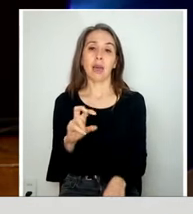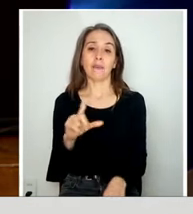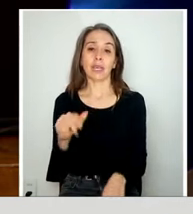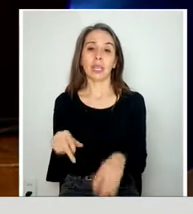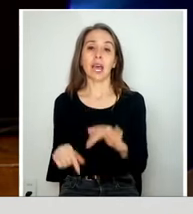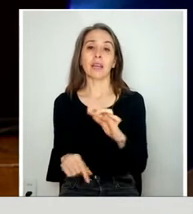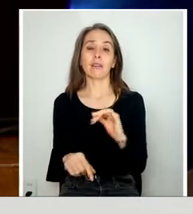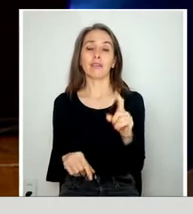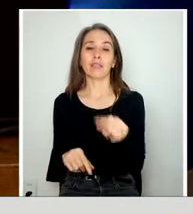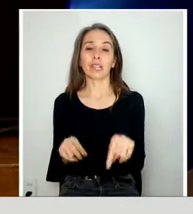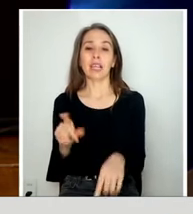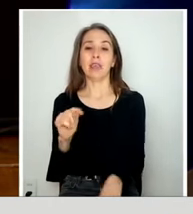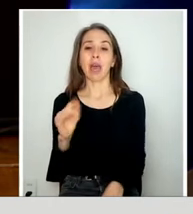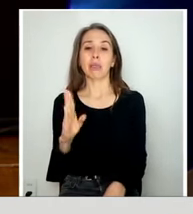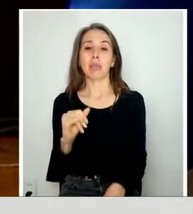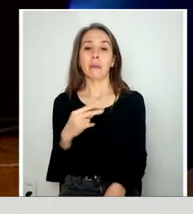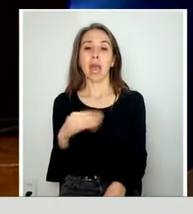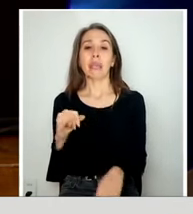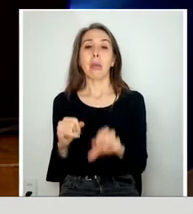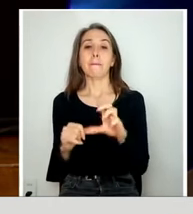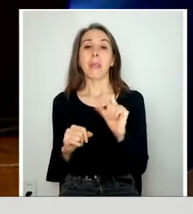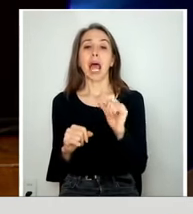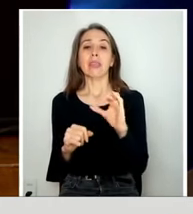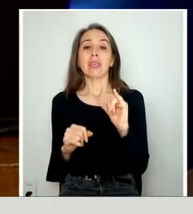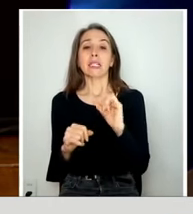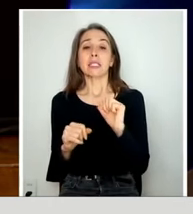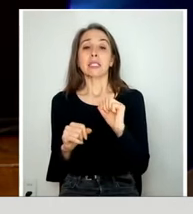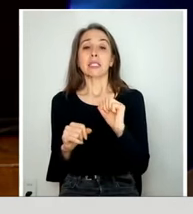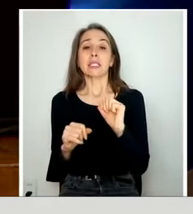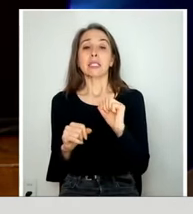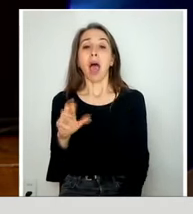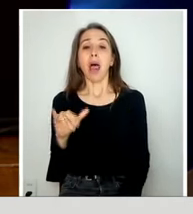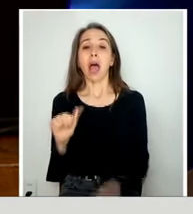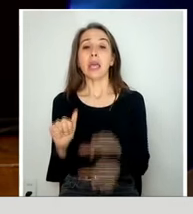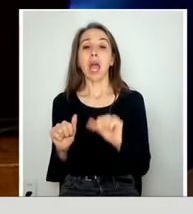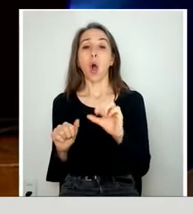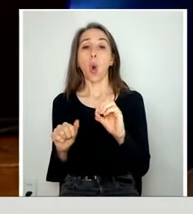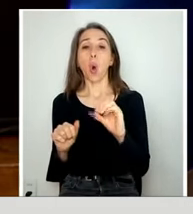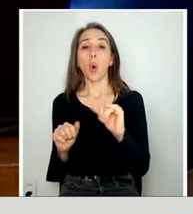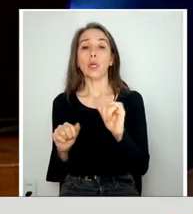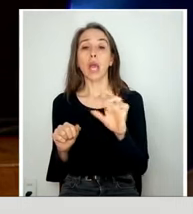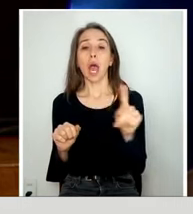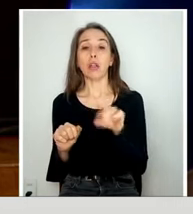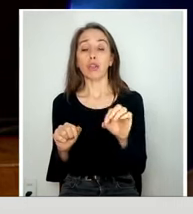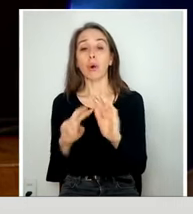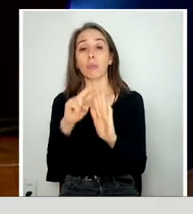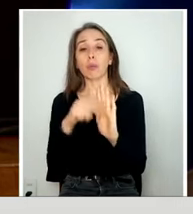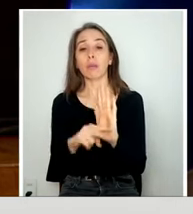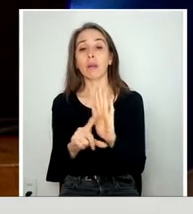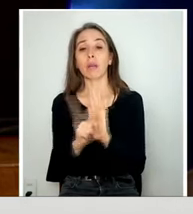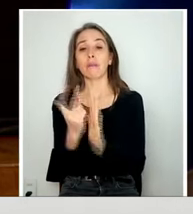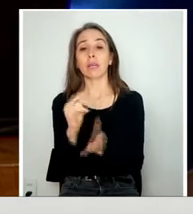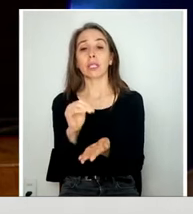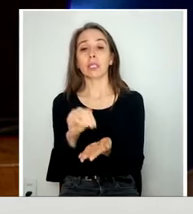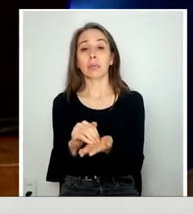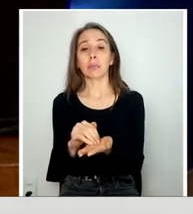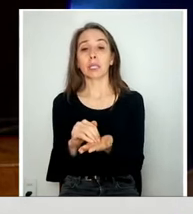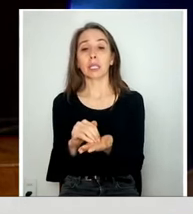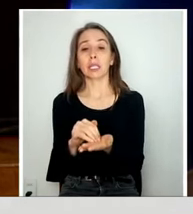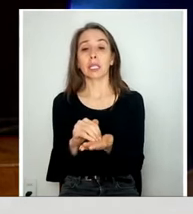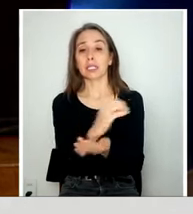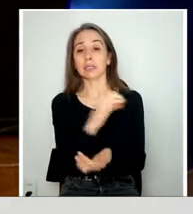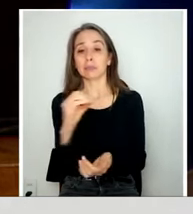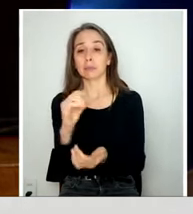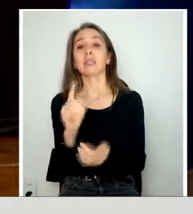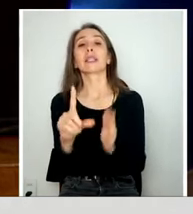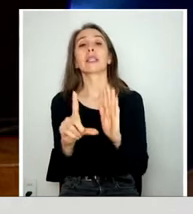santibáñez y de los diputados señores araya Don Jaime y oyarzo que modifica la ley número 20.000 sobre tráfico ilícito de